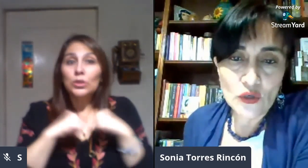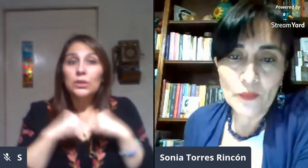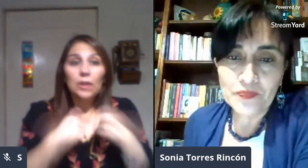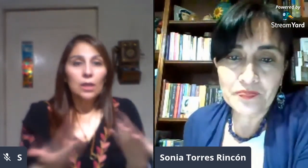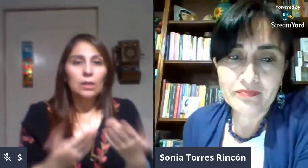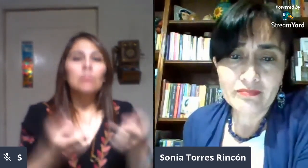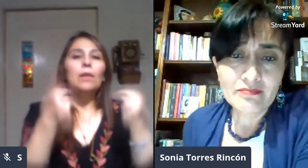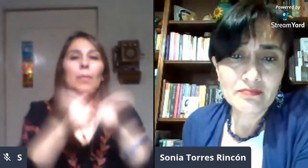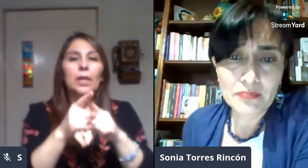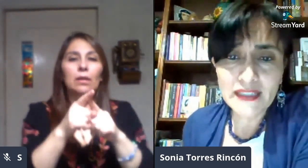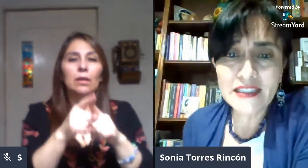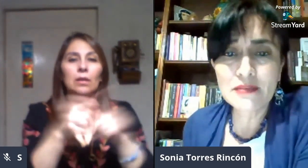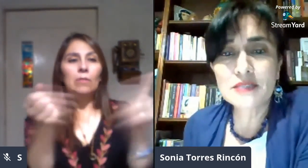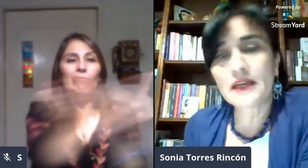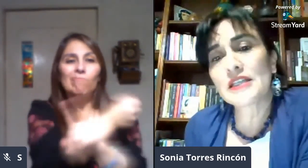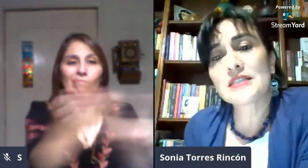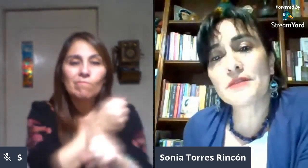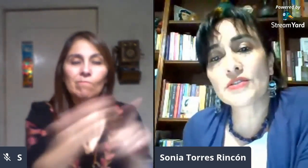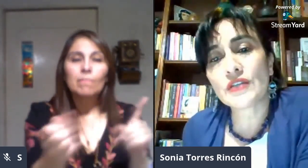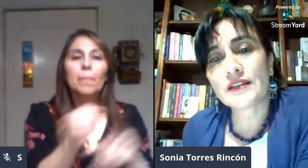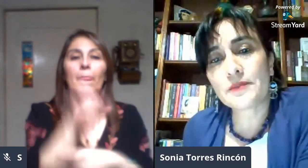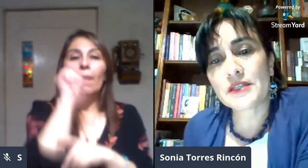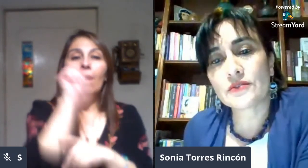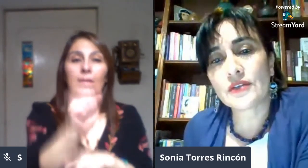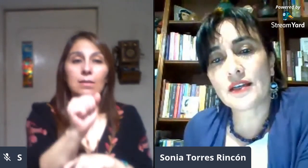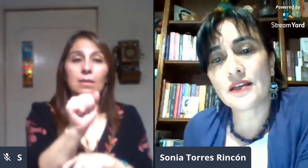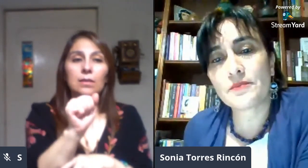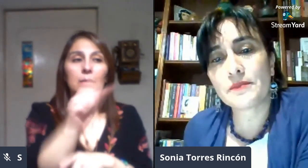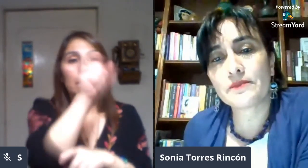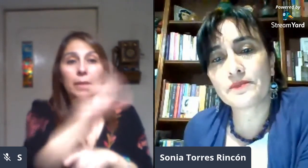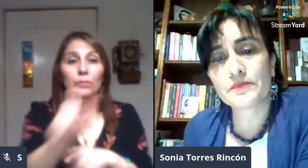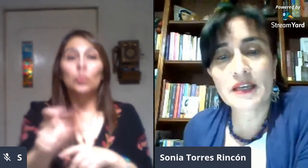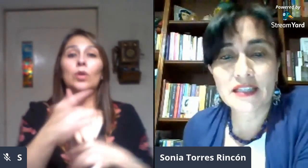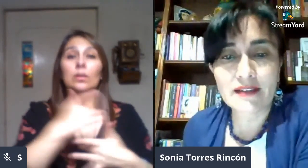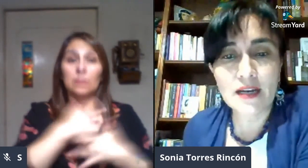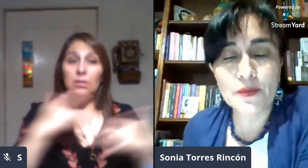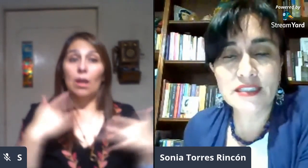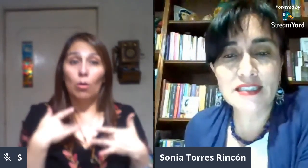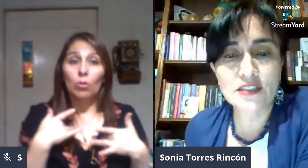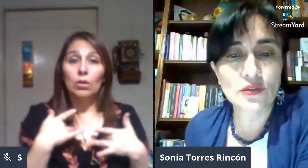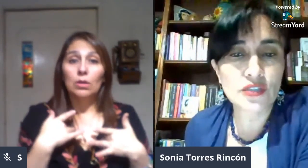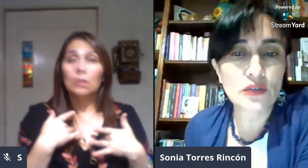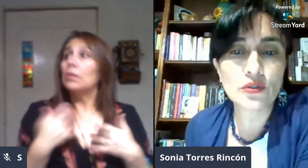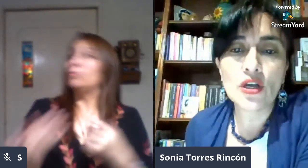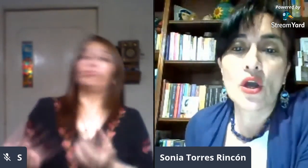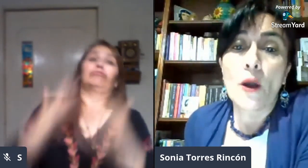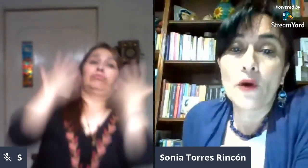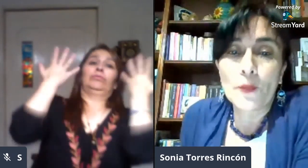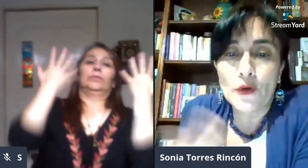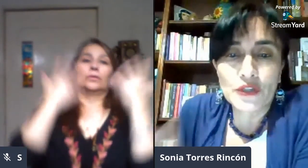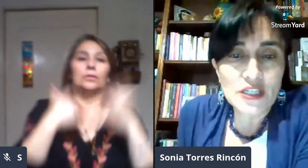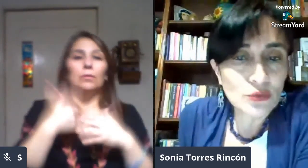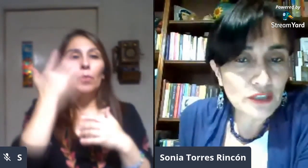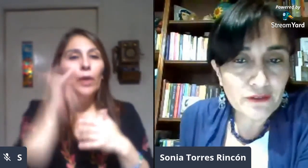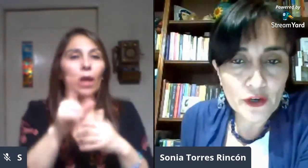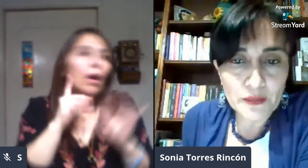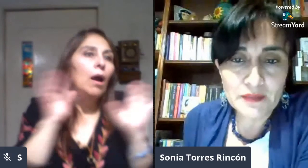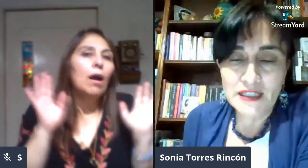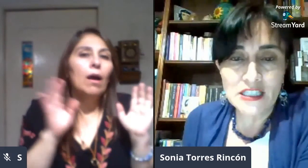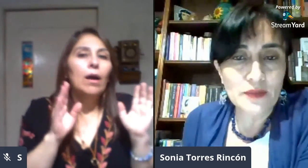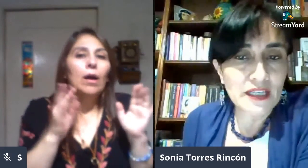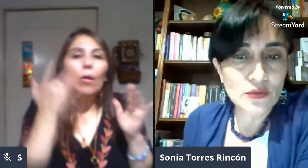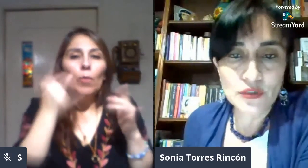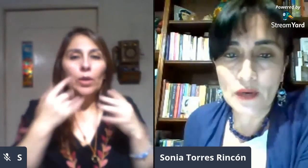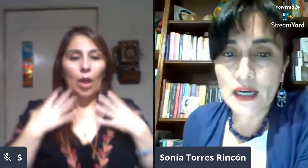las que han sido víctimas varias personas del personal que trabajan pues en el sector salud por portar su